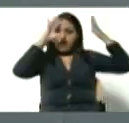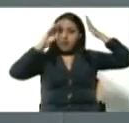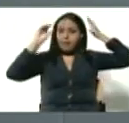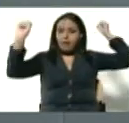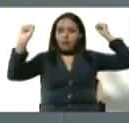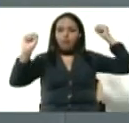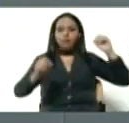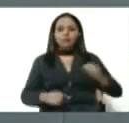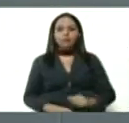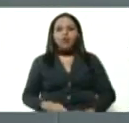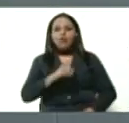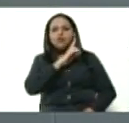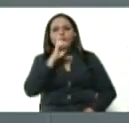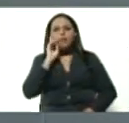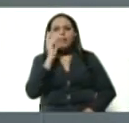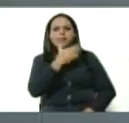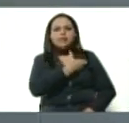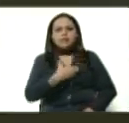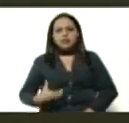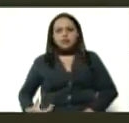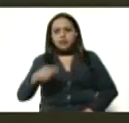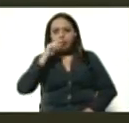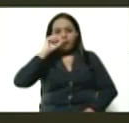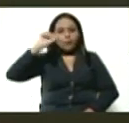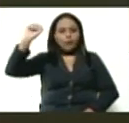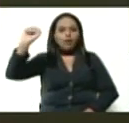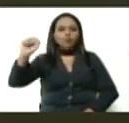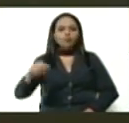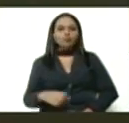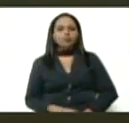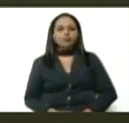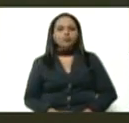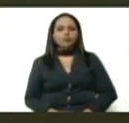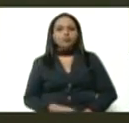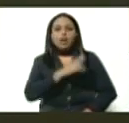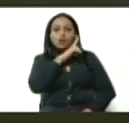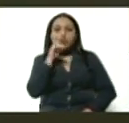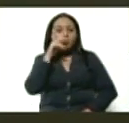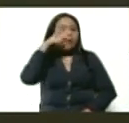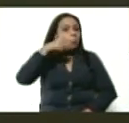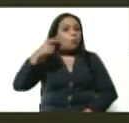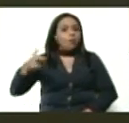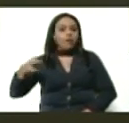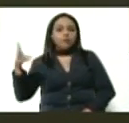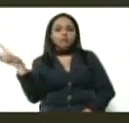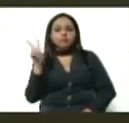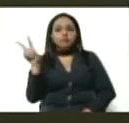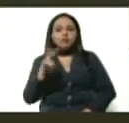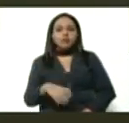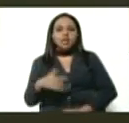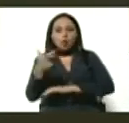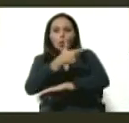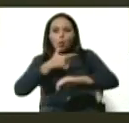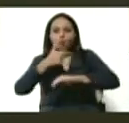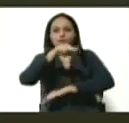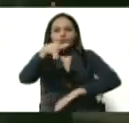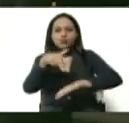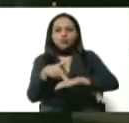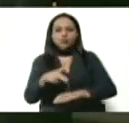Libarón, en nombre del presidente Nicolás Maduro, en nombre del pueblo venezolano y del gobierno